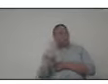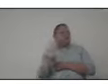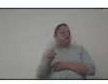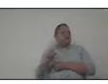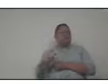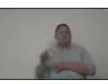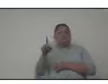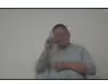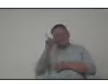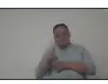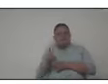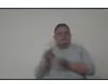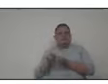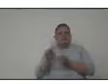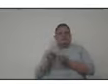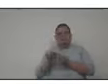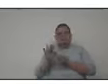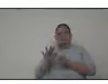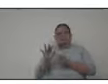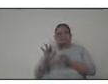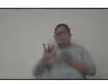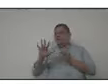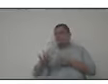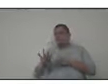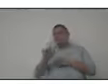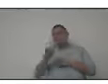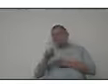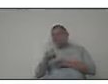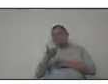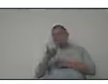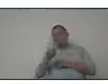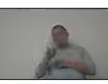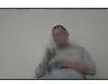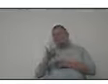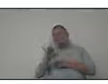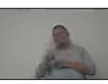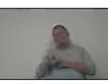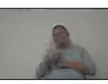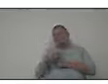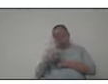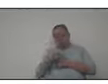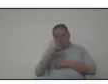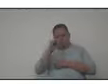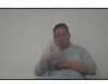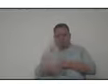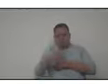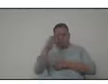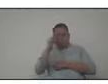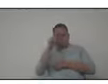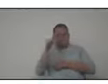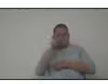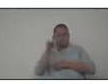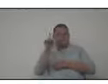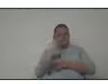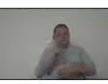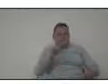podemos tener ningún caso de sífilis congénita. ¿Qué es sífilis congénita? Que la madre le pasa a la enfermedad al bebé